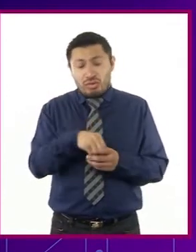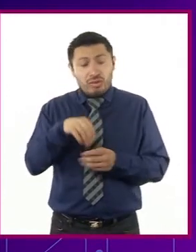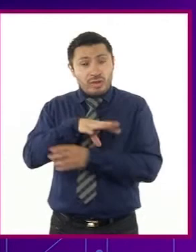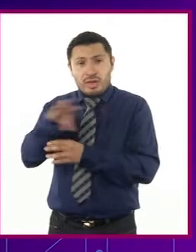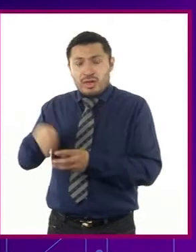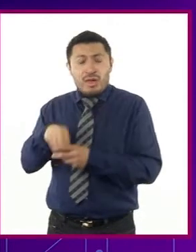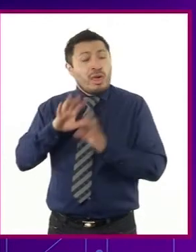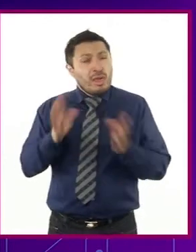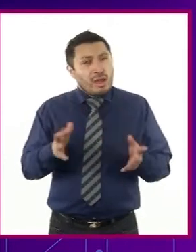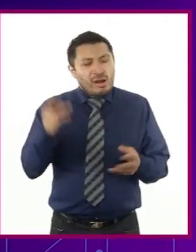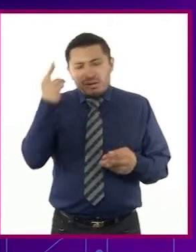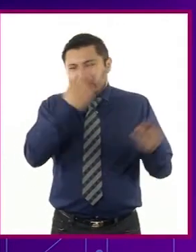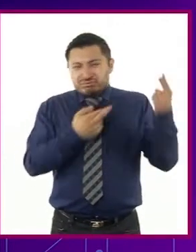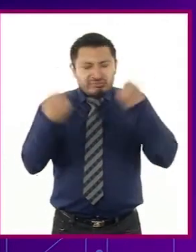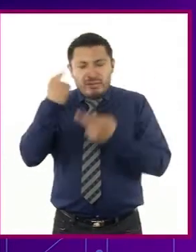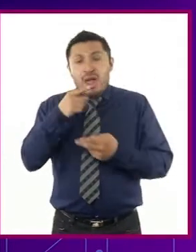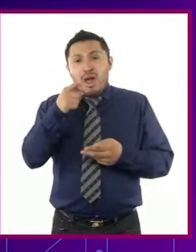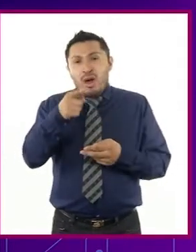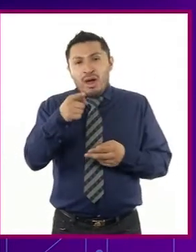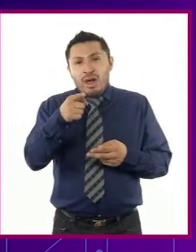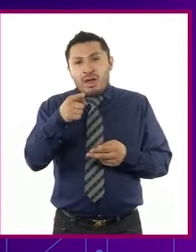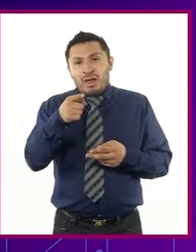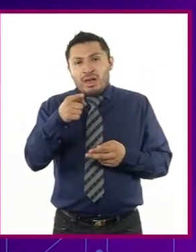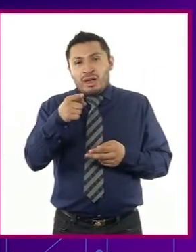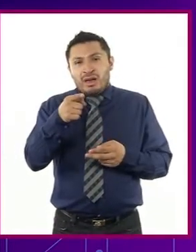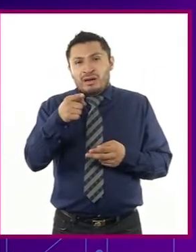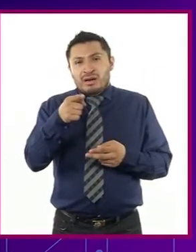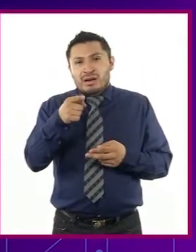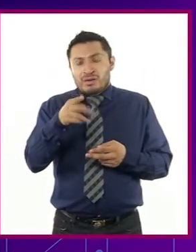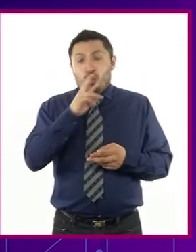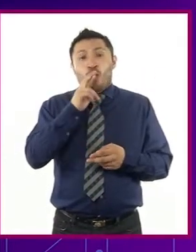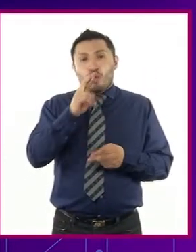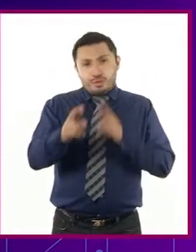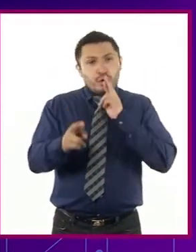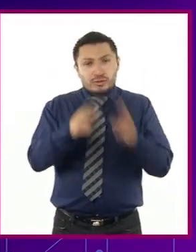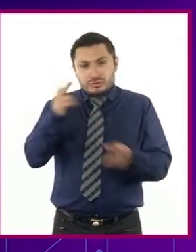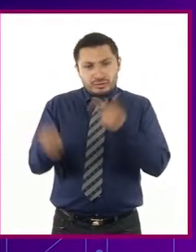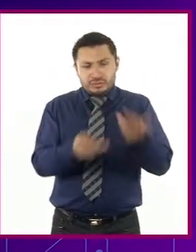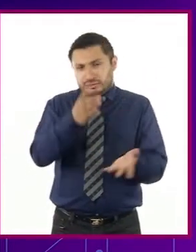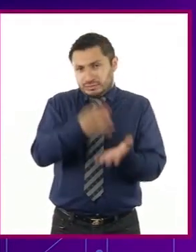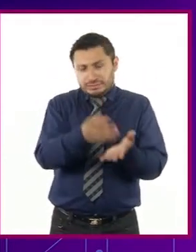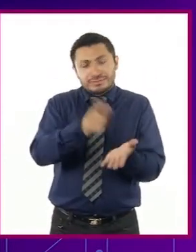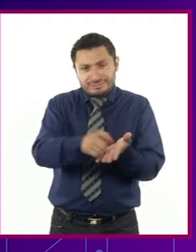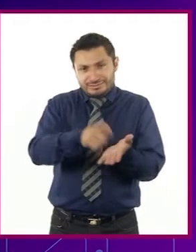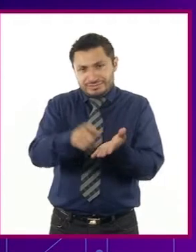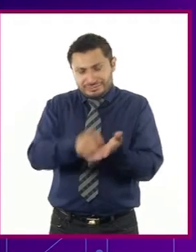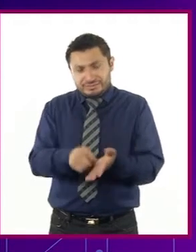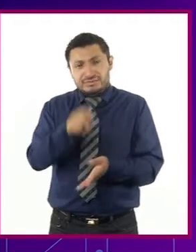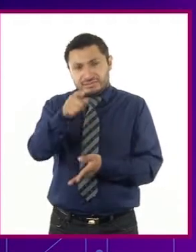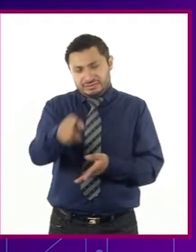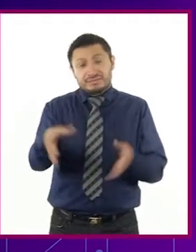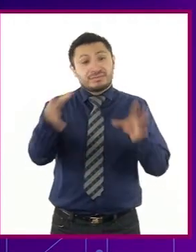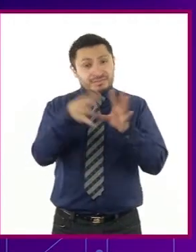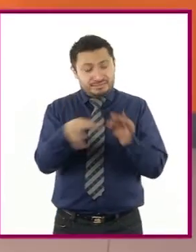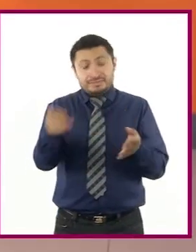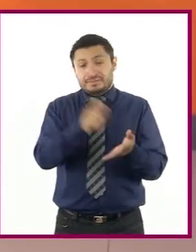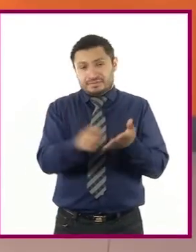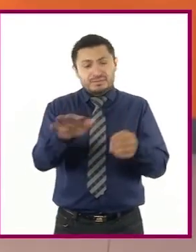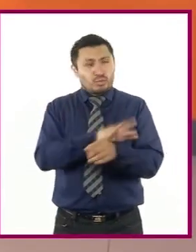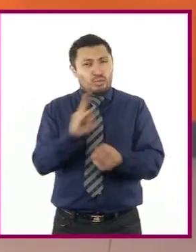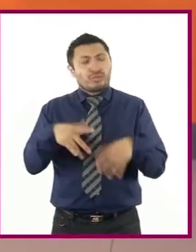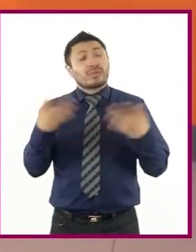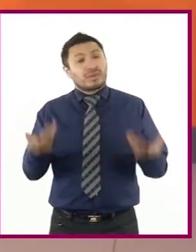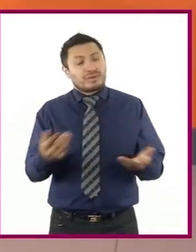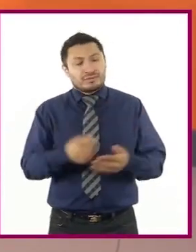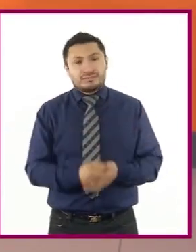dispersión? Ustedes, allá en casa, contesten estas preguntas en su cuaderno. Argumenten su respuesta.